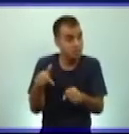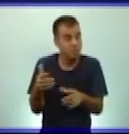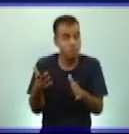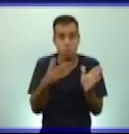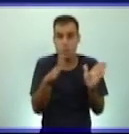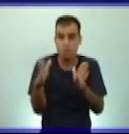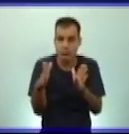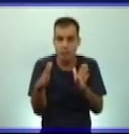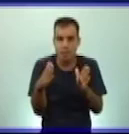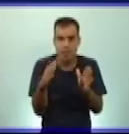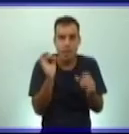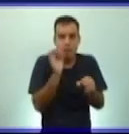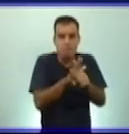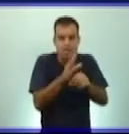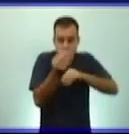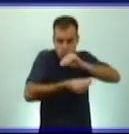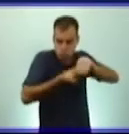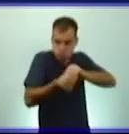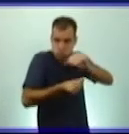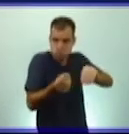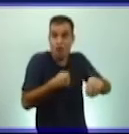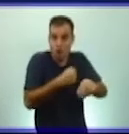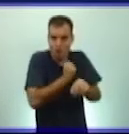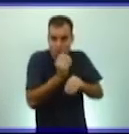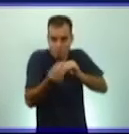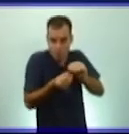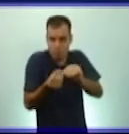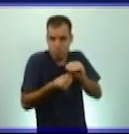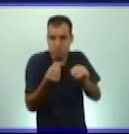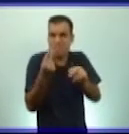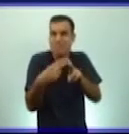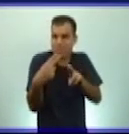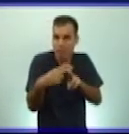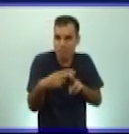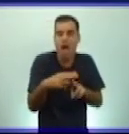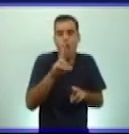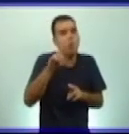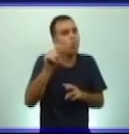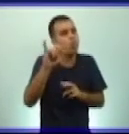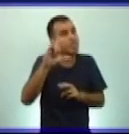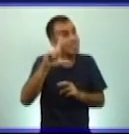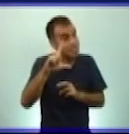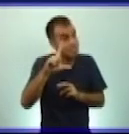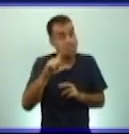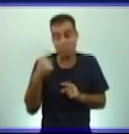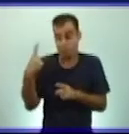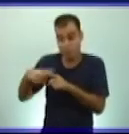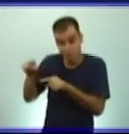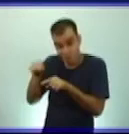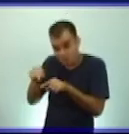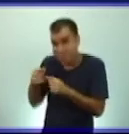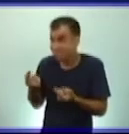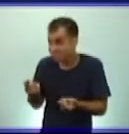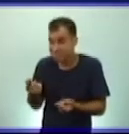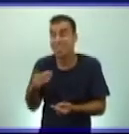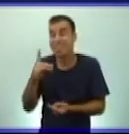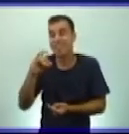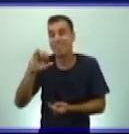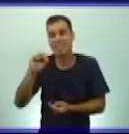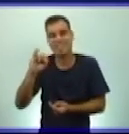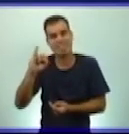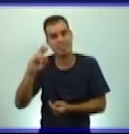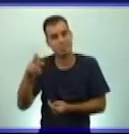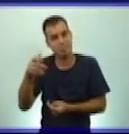en producir los cambios deseados, la llamaremos energía útil. Y la otra parte